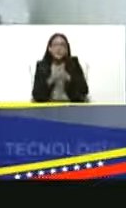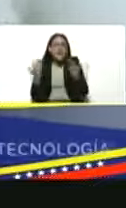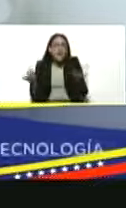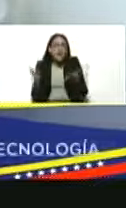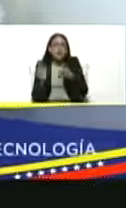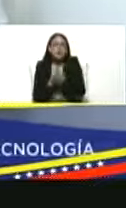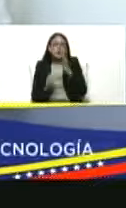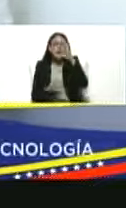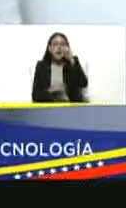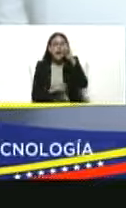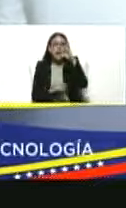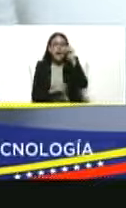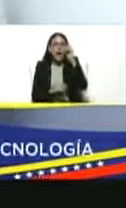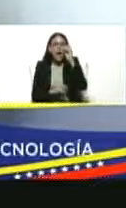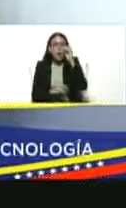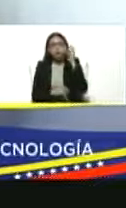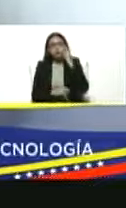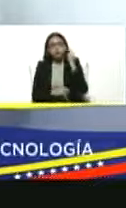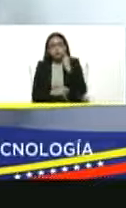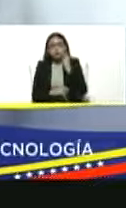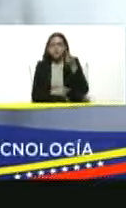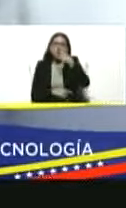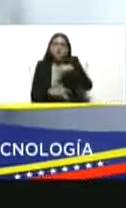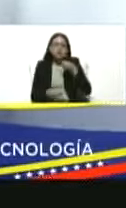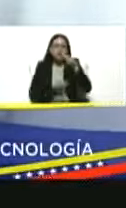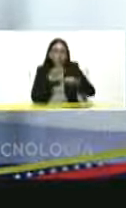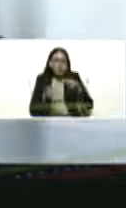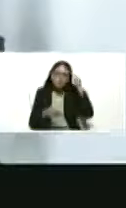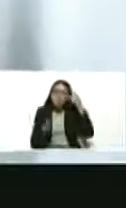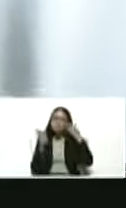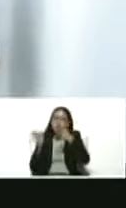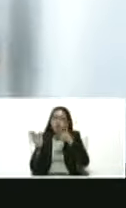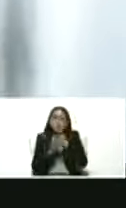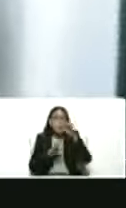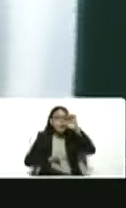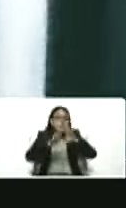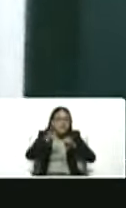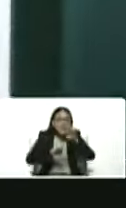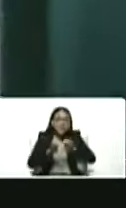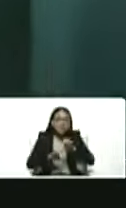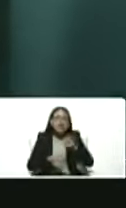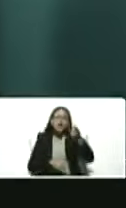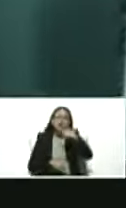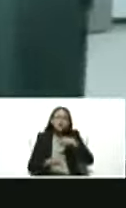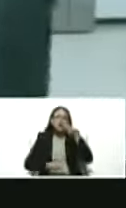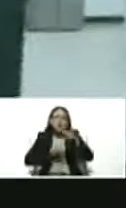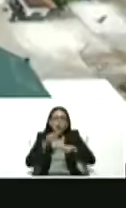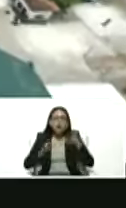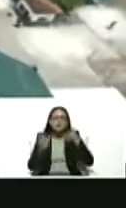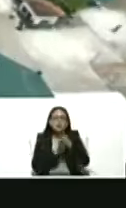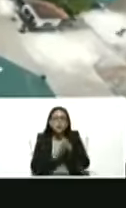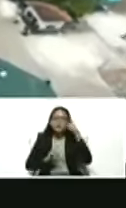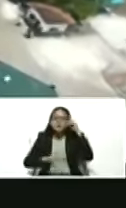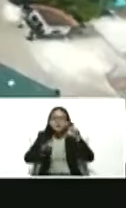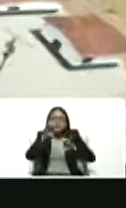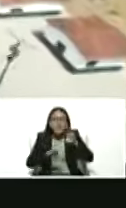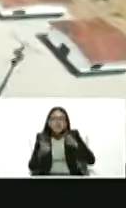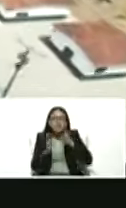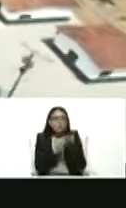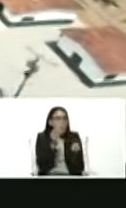directamente, orientando el segundo vértice de la gran misión ciencia, doctor Humberto Fernández Morán, la ciencia para la producción, la ciencia